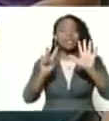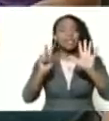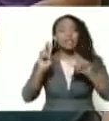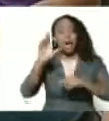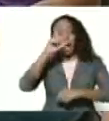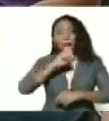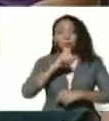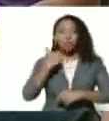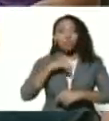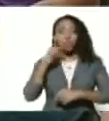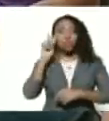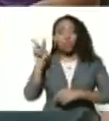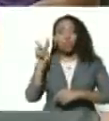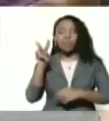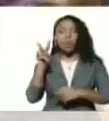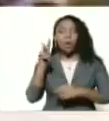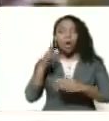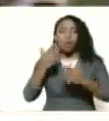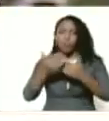los avances,